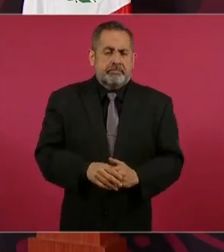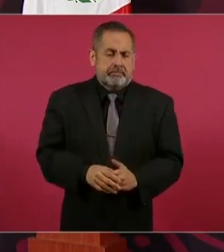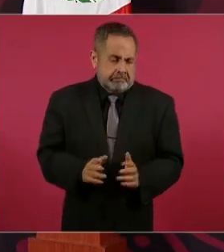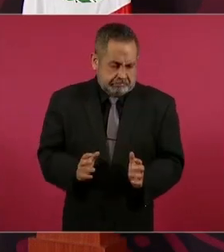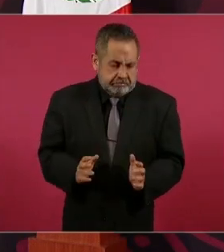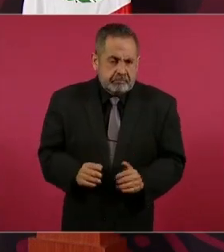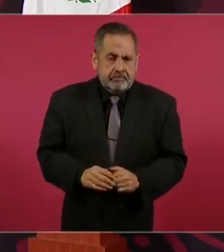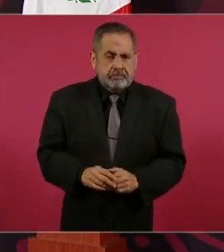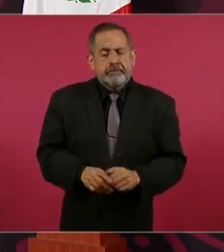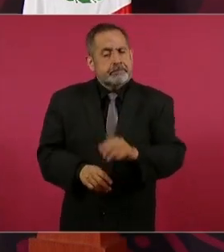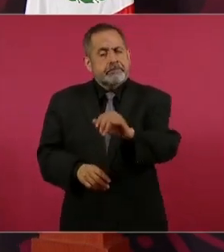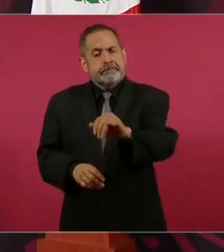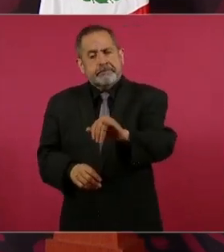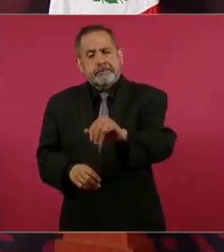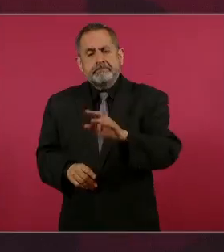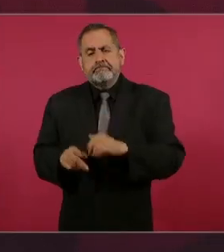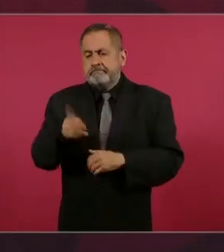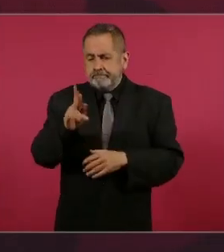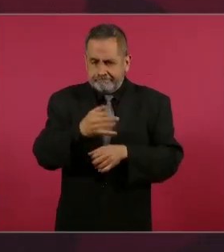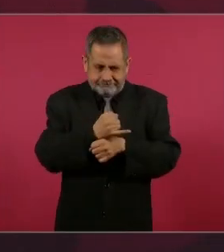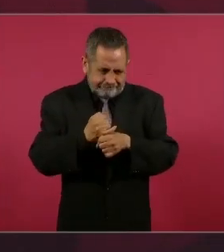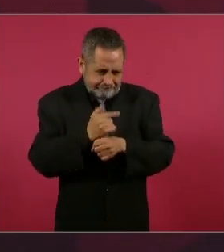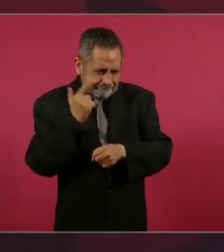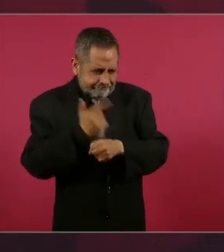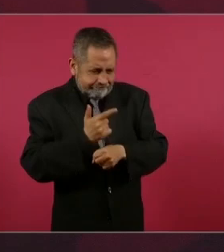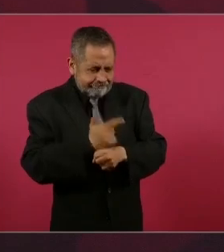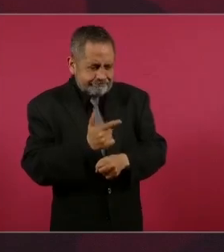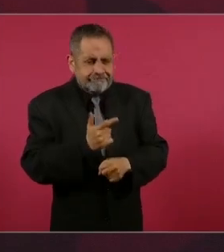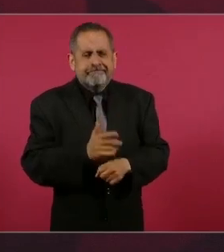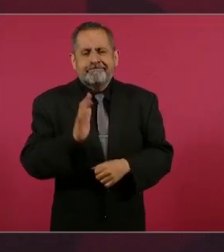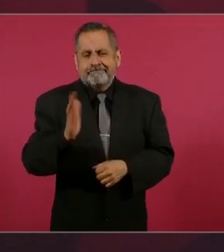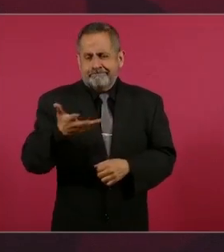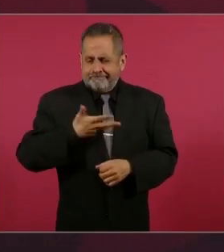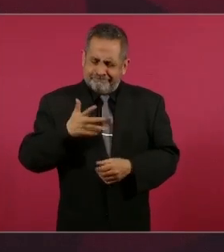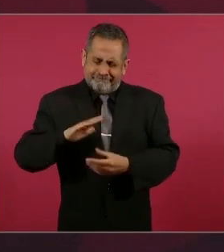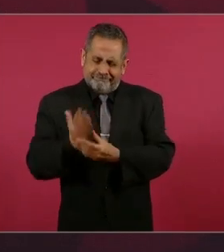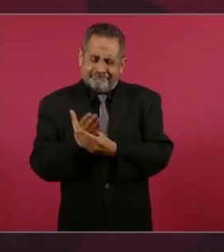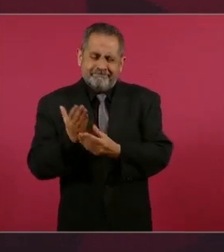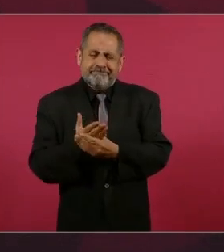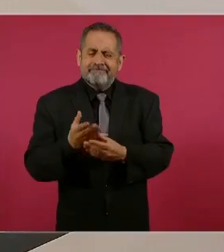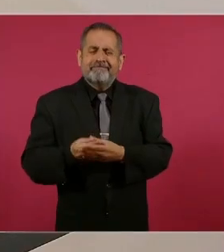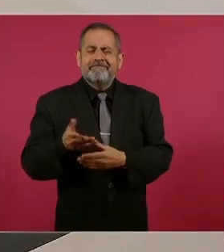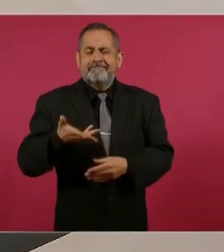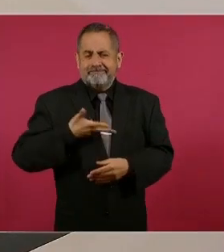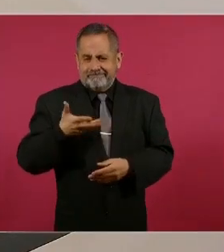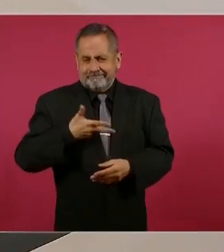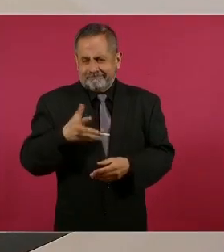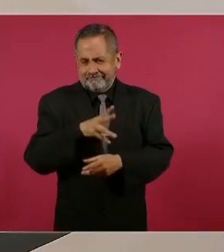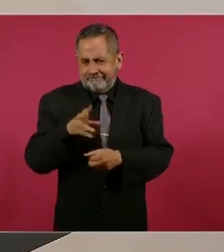además ya está hecha la investigación. O sea, ya